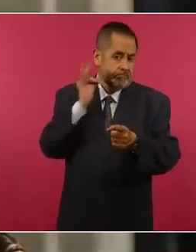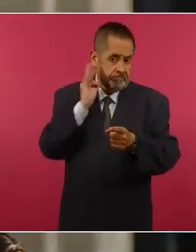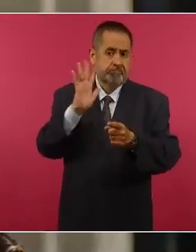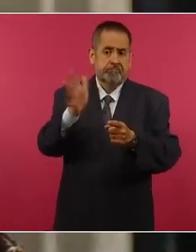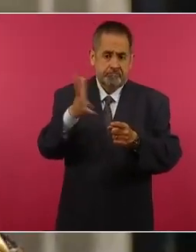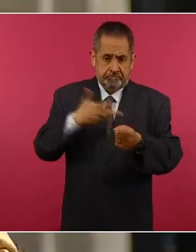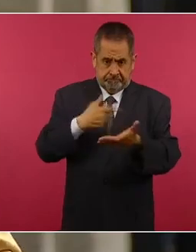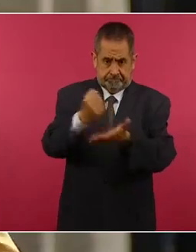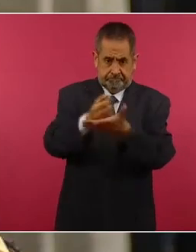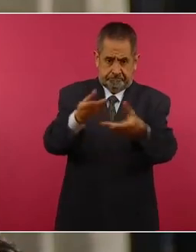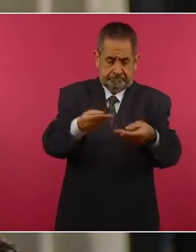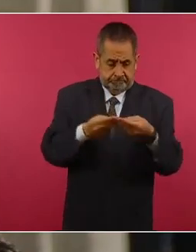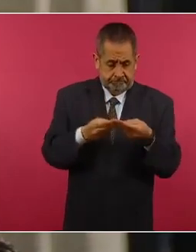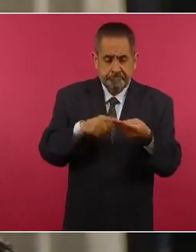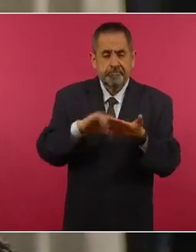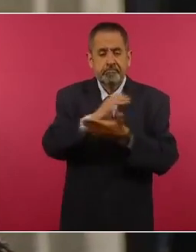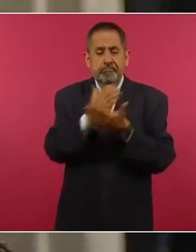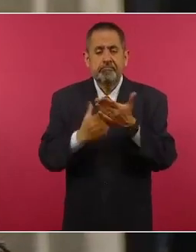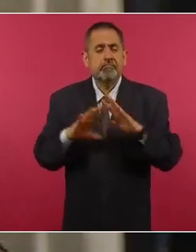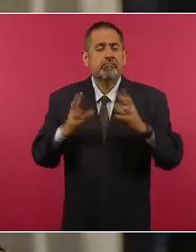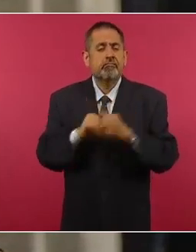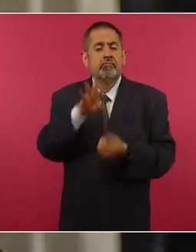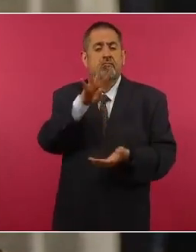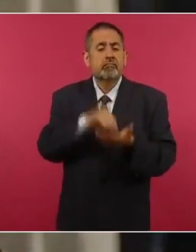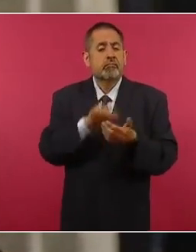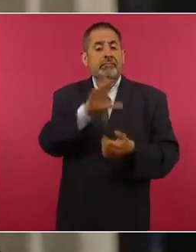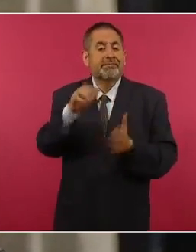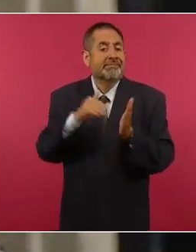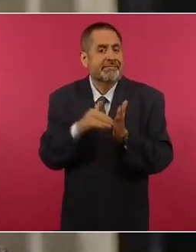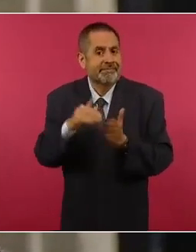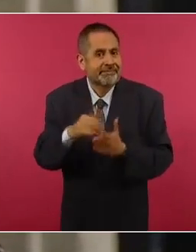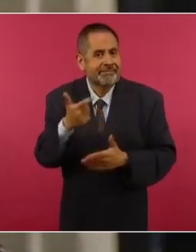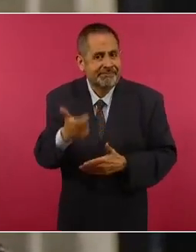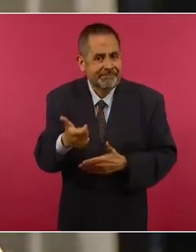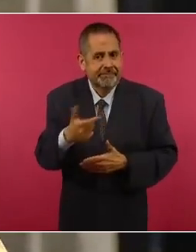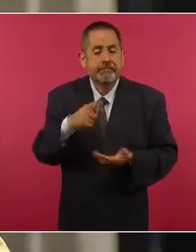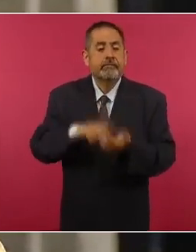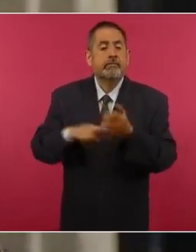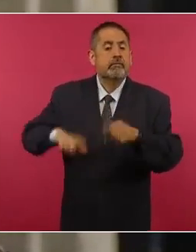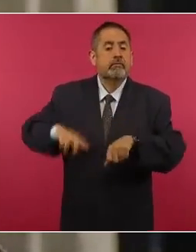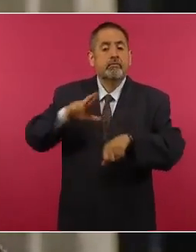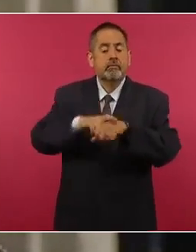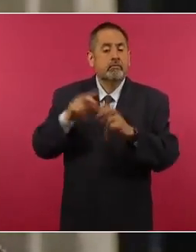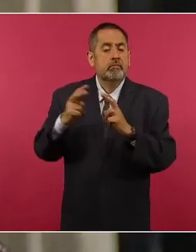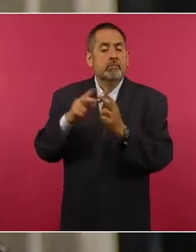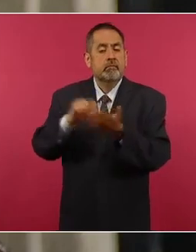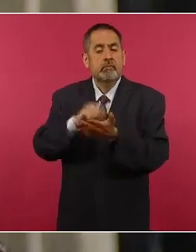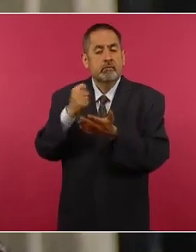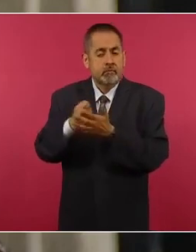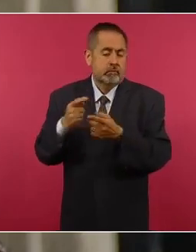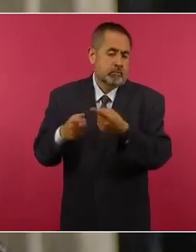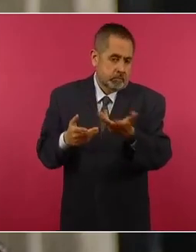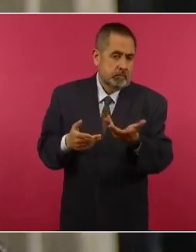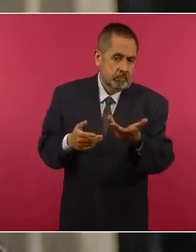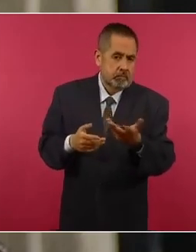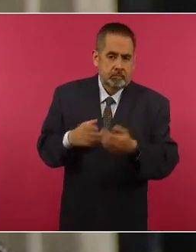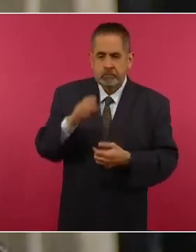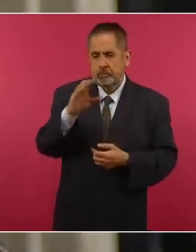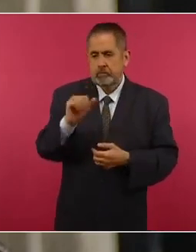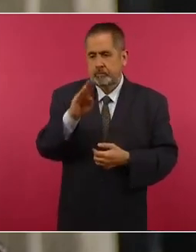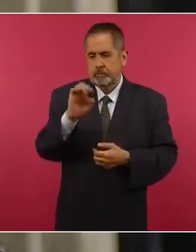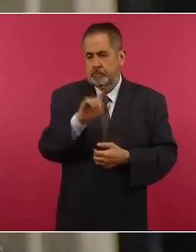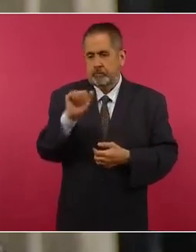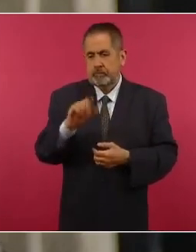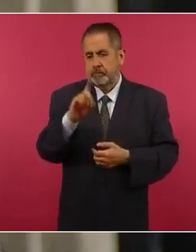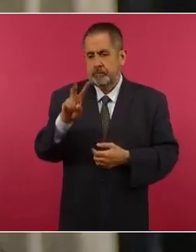que incluye un contrato por 4,500 millones de pesos del gobernador de Tamaulipas, Cabeza de Vaca,